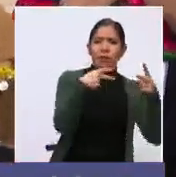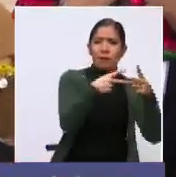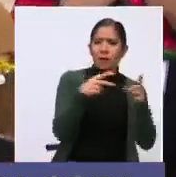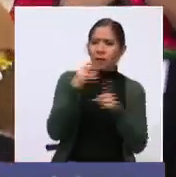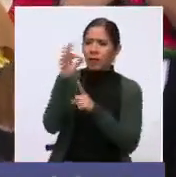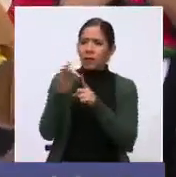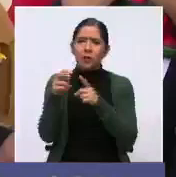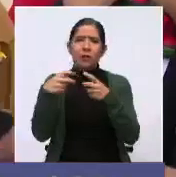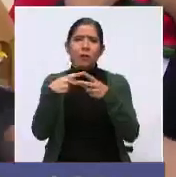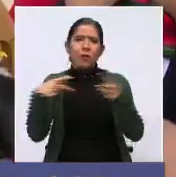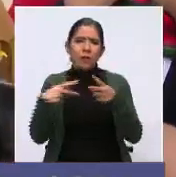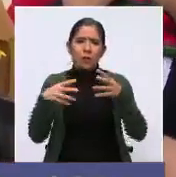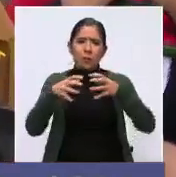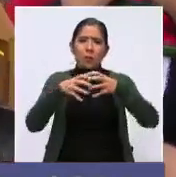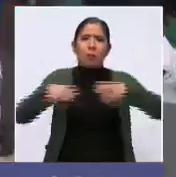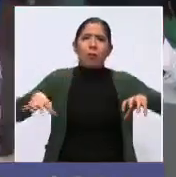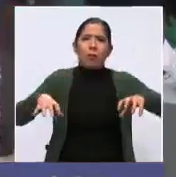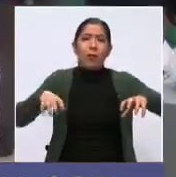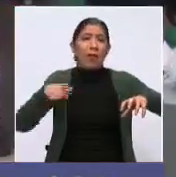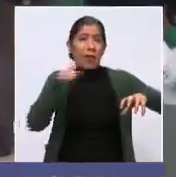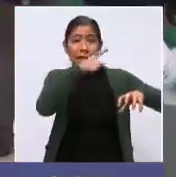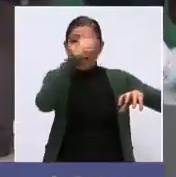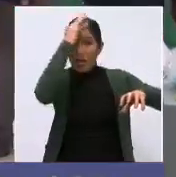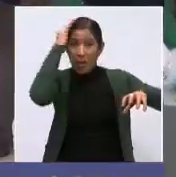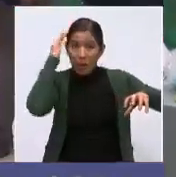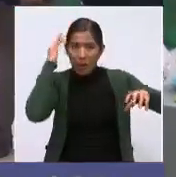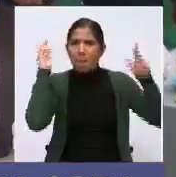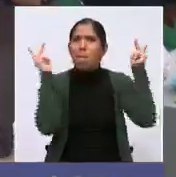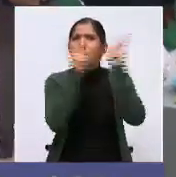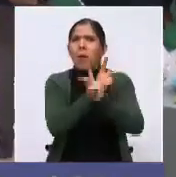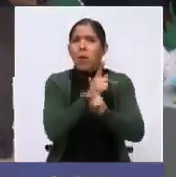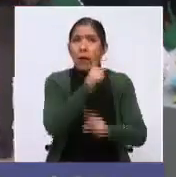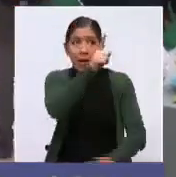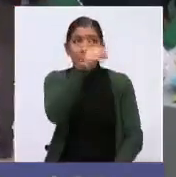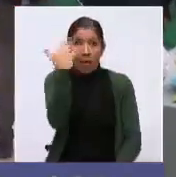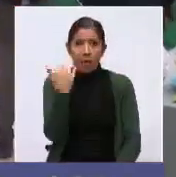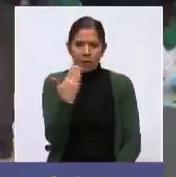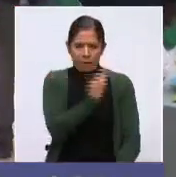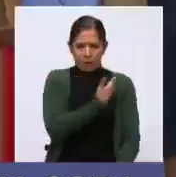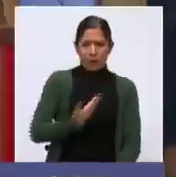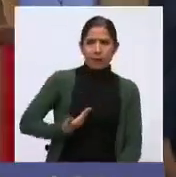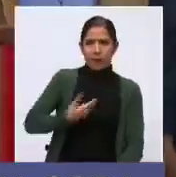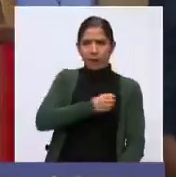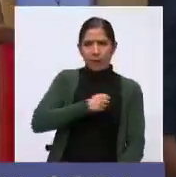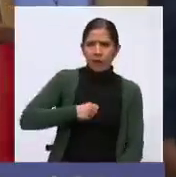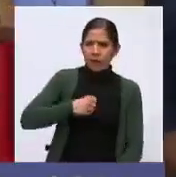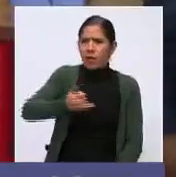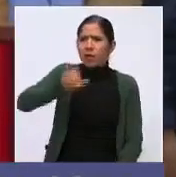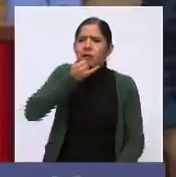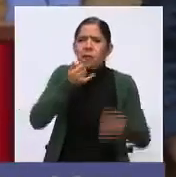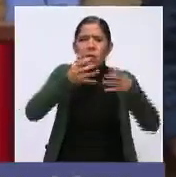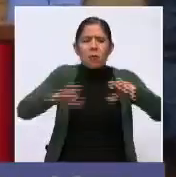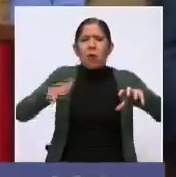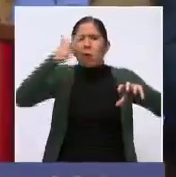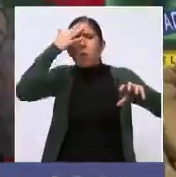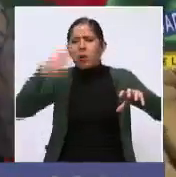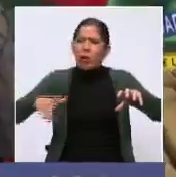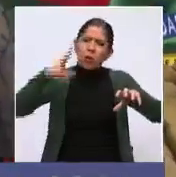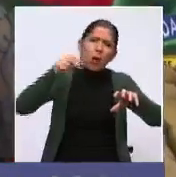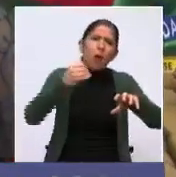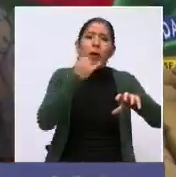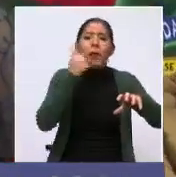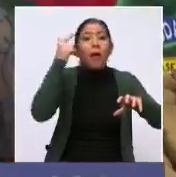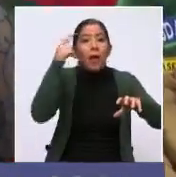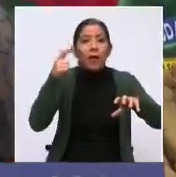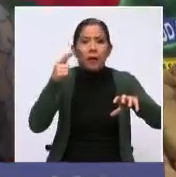Ella peor divide, detestaba cuando era presidente del Senado, pero cuando ya asumió como alcaldesa, ya